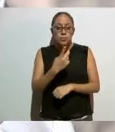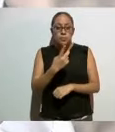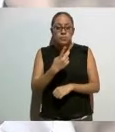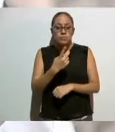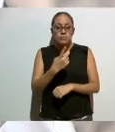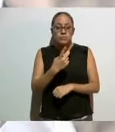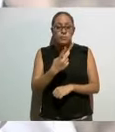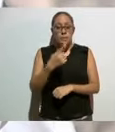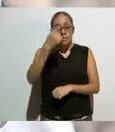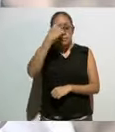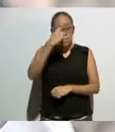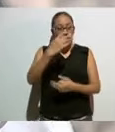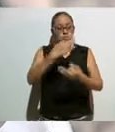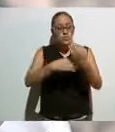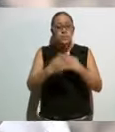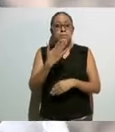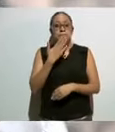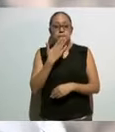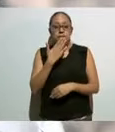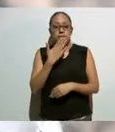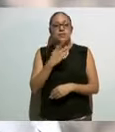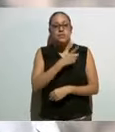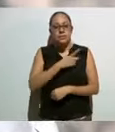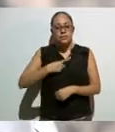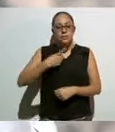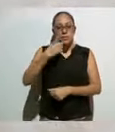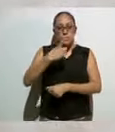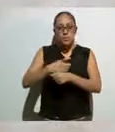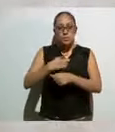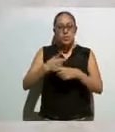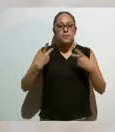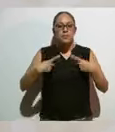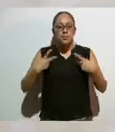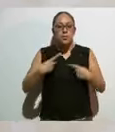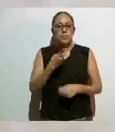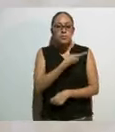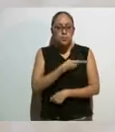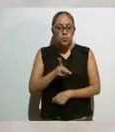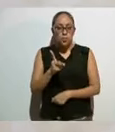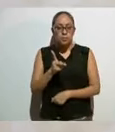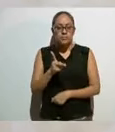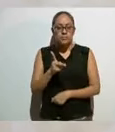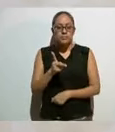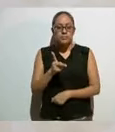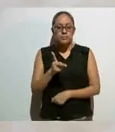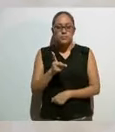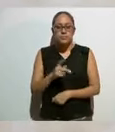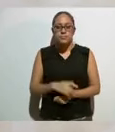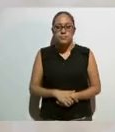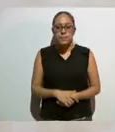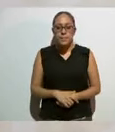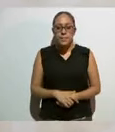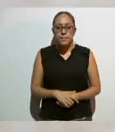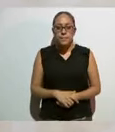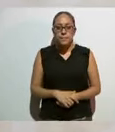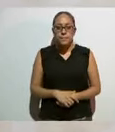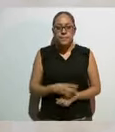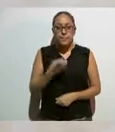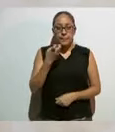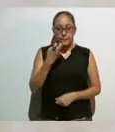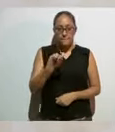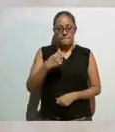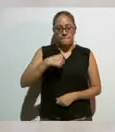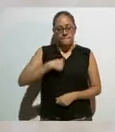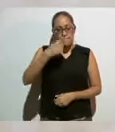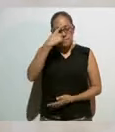todos, primero los pobres. Esa es la esencia de nuestra